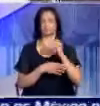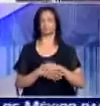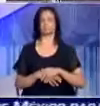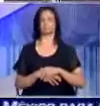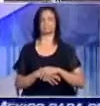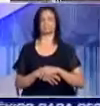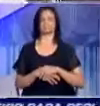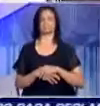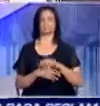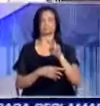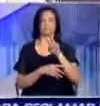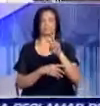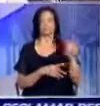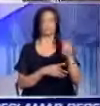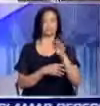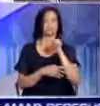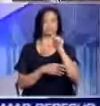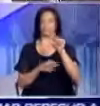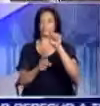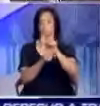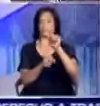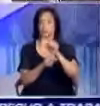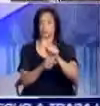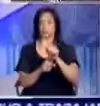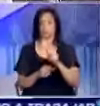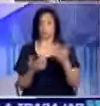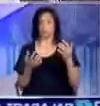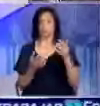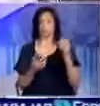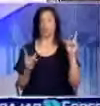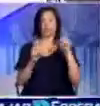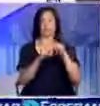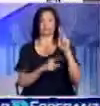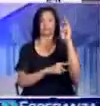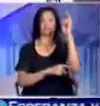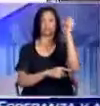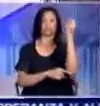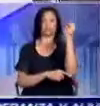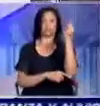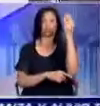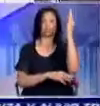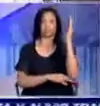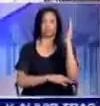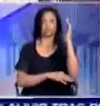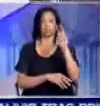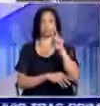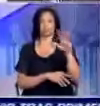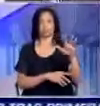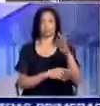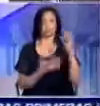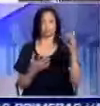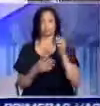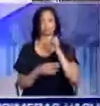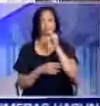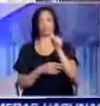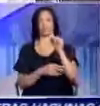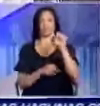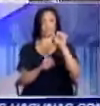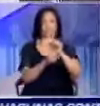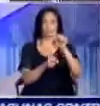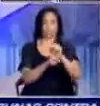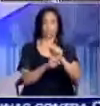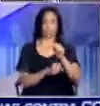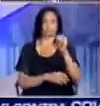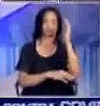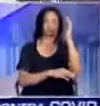un 24 que no se trabaja hasta el mediodía nada más un 25 que no se